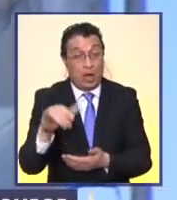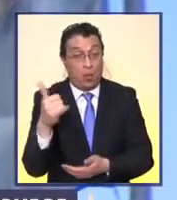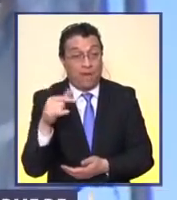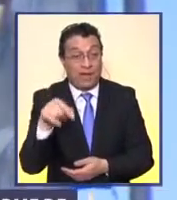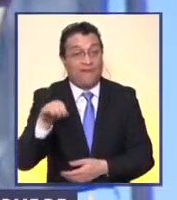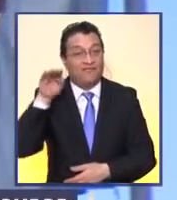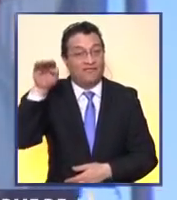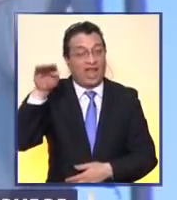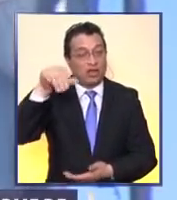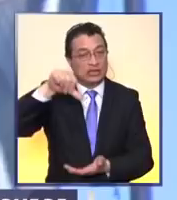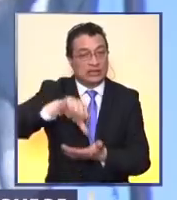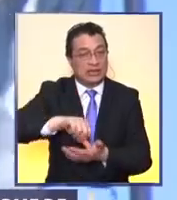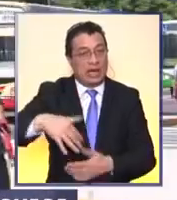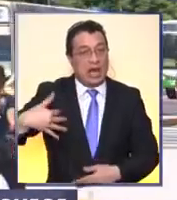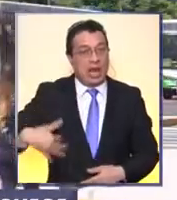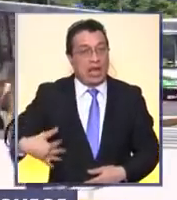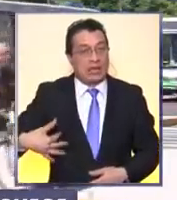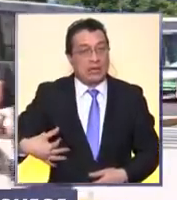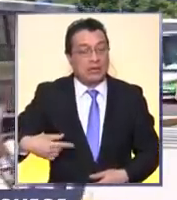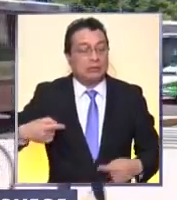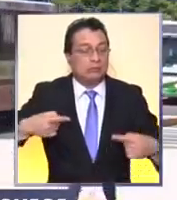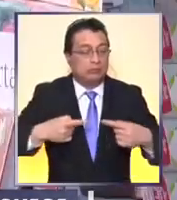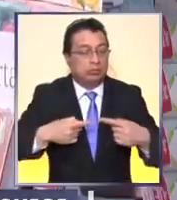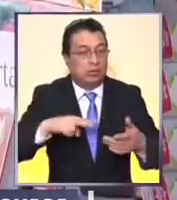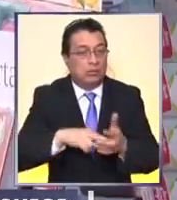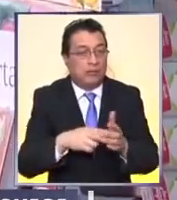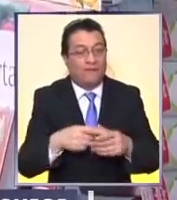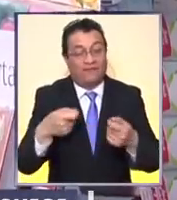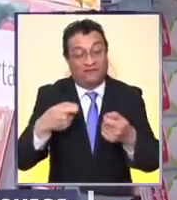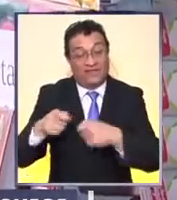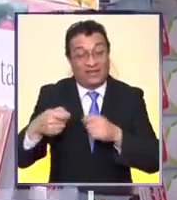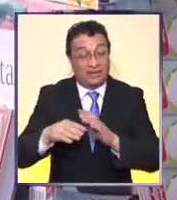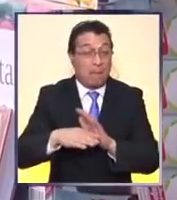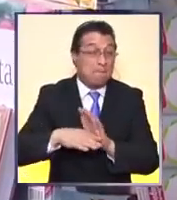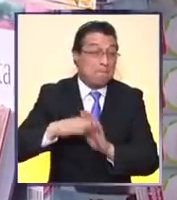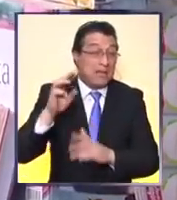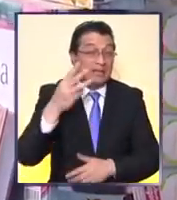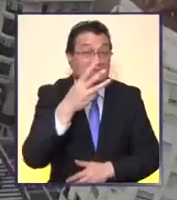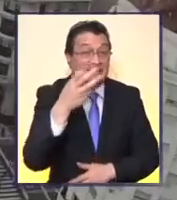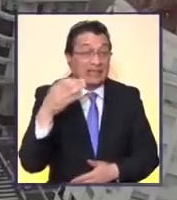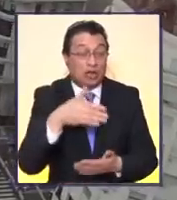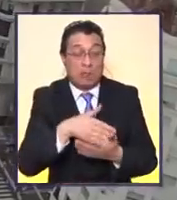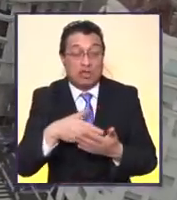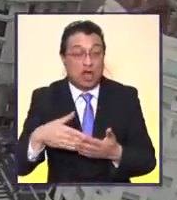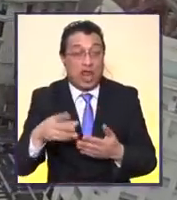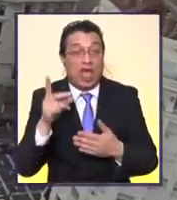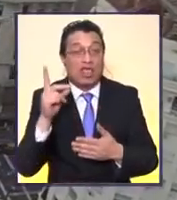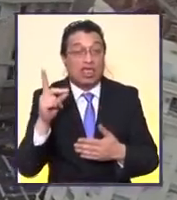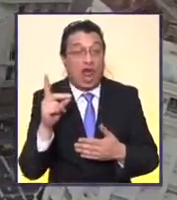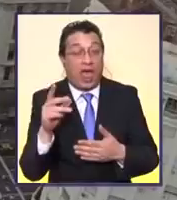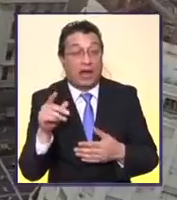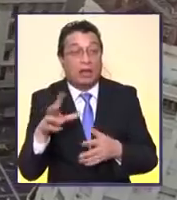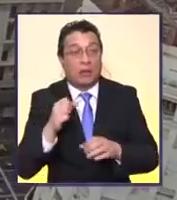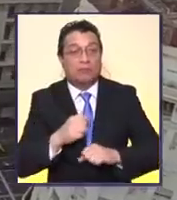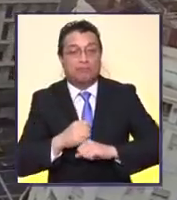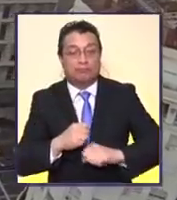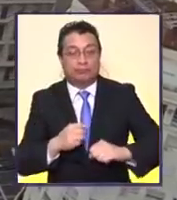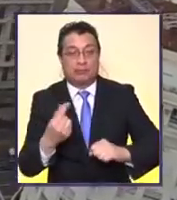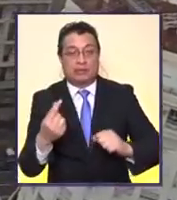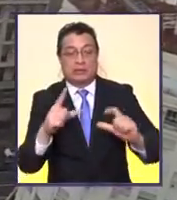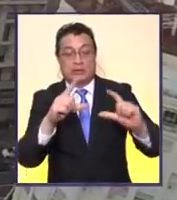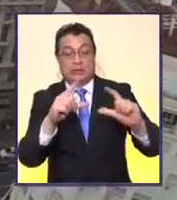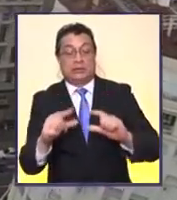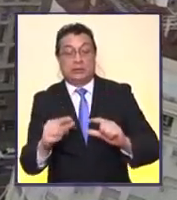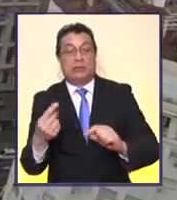central argentino para enfrentar la crisis salió a vender más de 300 millones de dólares para contener la depreciación de su